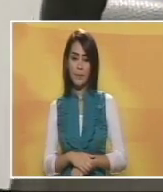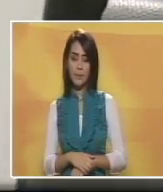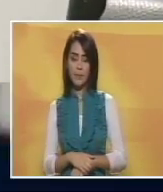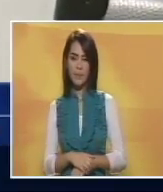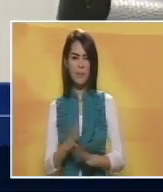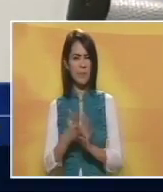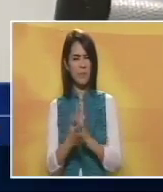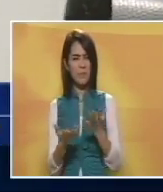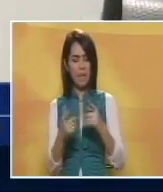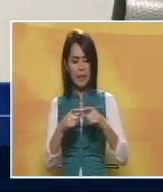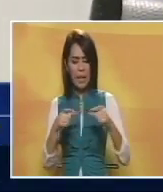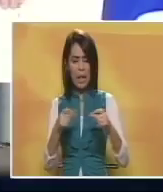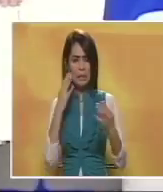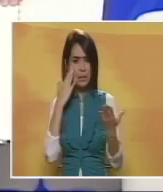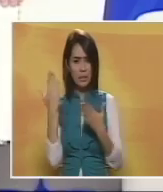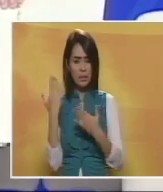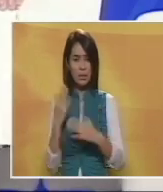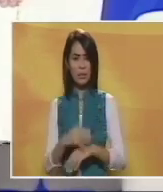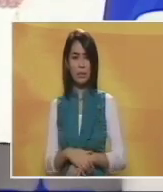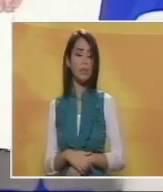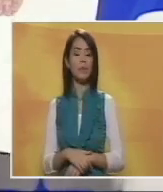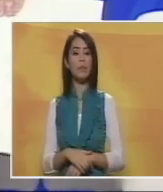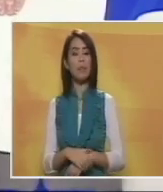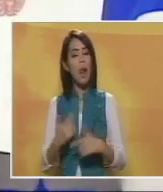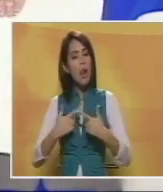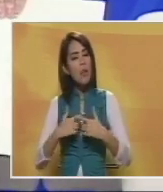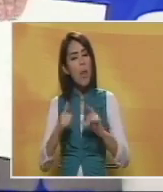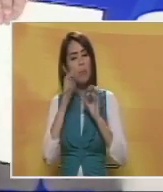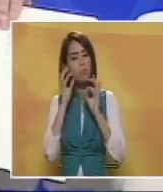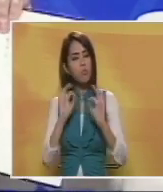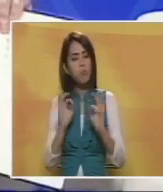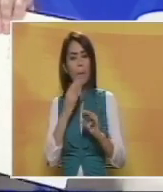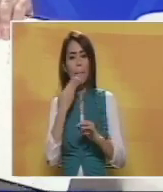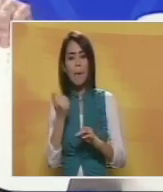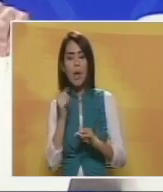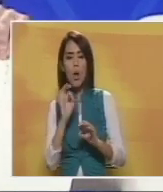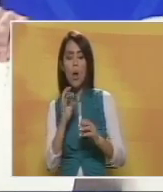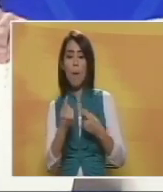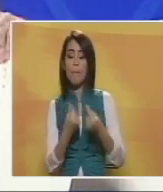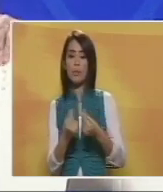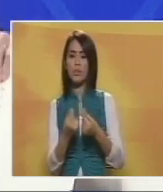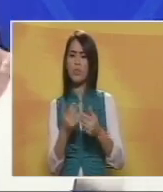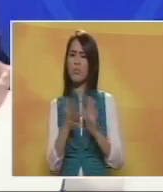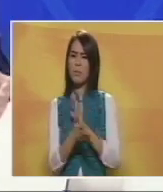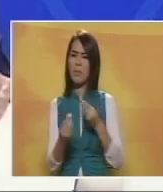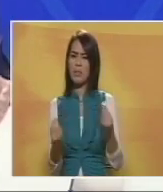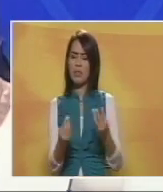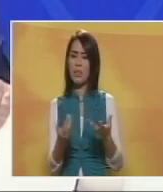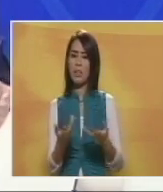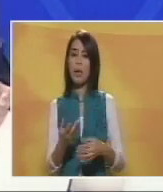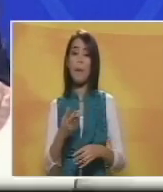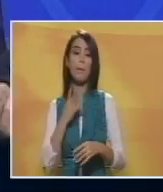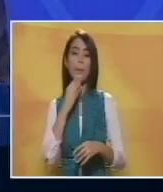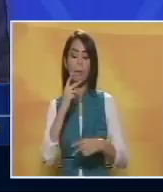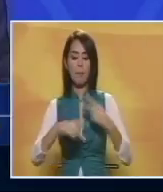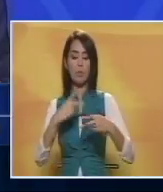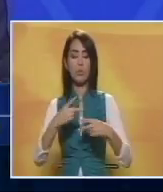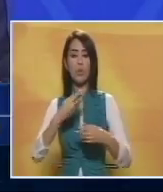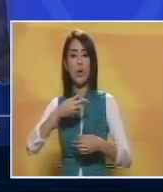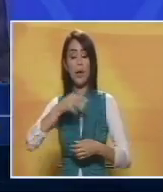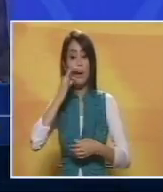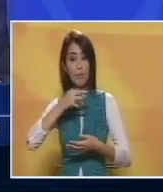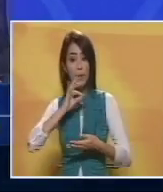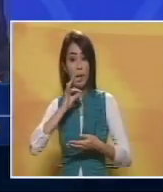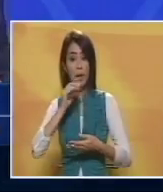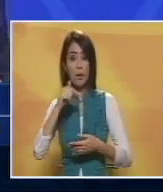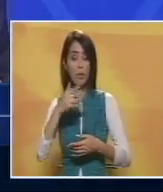¿En qué consiste la tarjeta? En dejar de subsidiar la oferta, liberar los precios. ¿Qué pasa cuando tú liberas los precios? El productor de café, que hoy no produce café